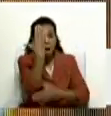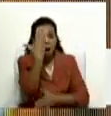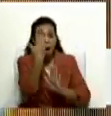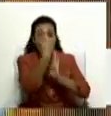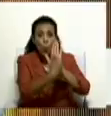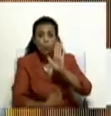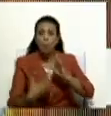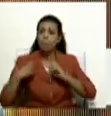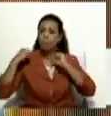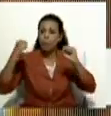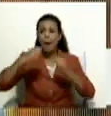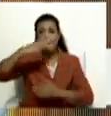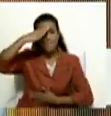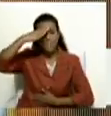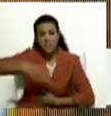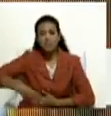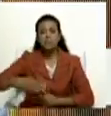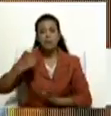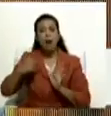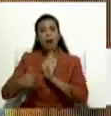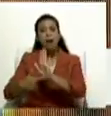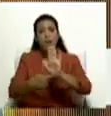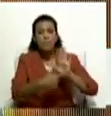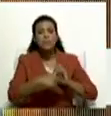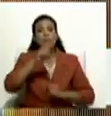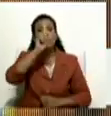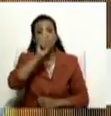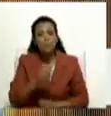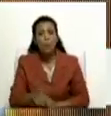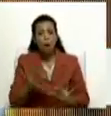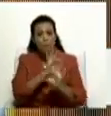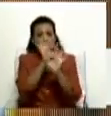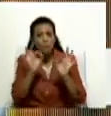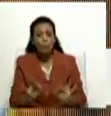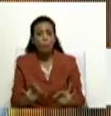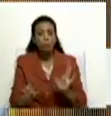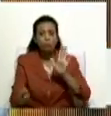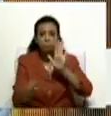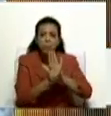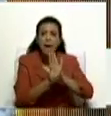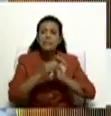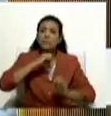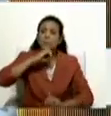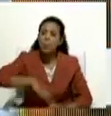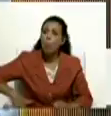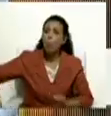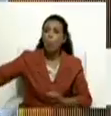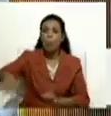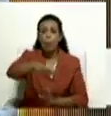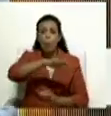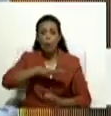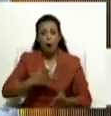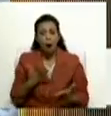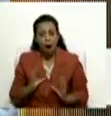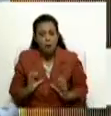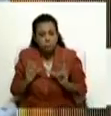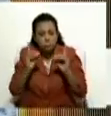una victoria militar representa también un símbolo de